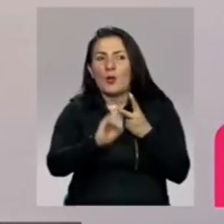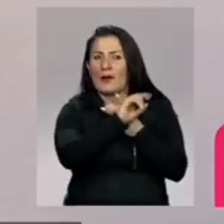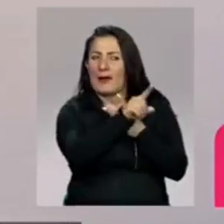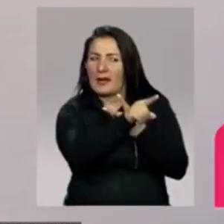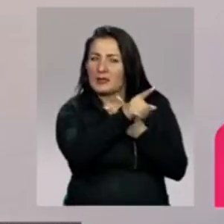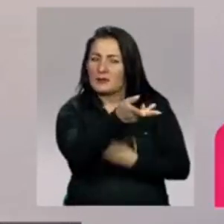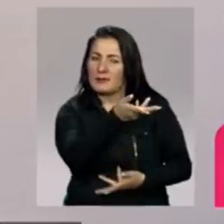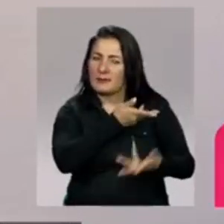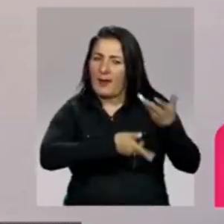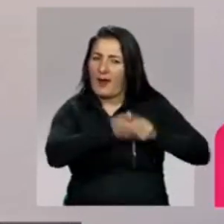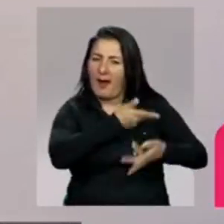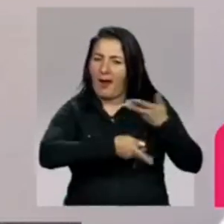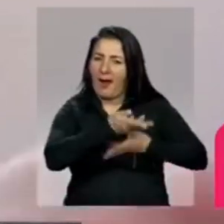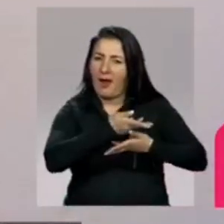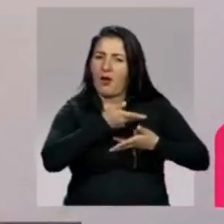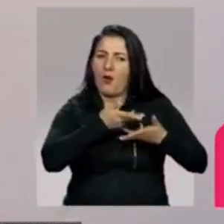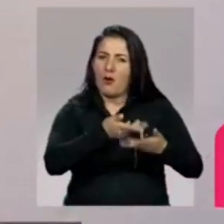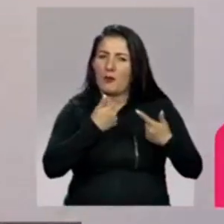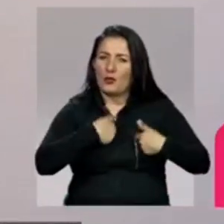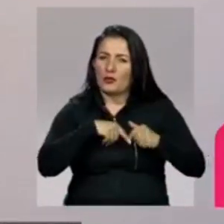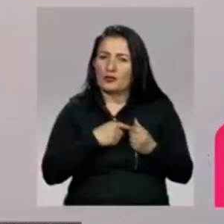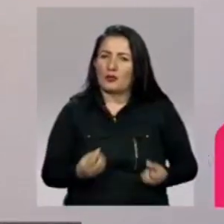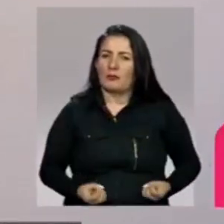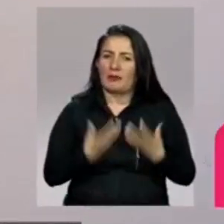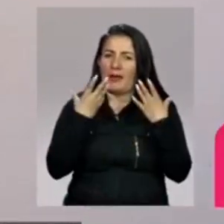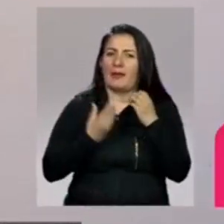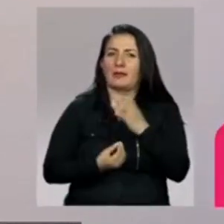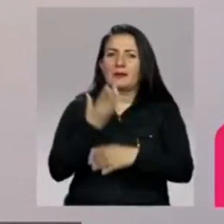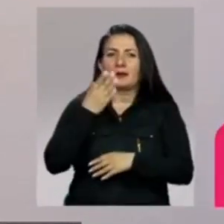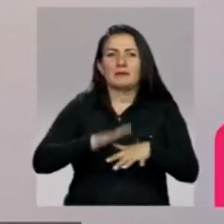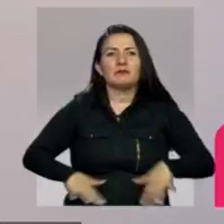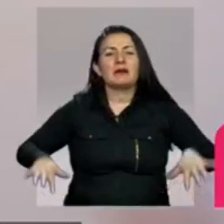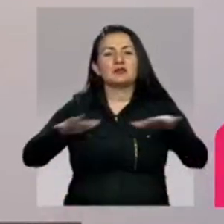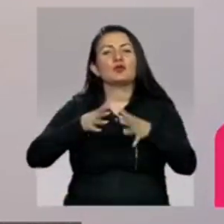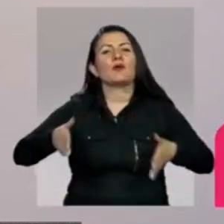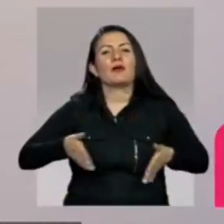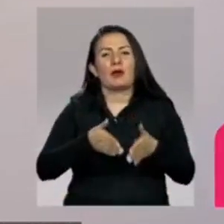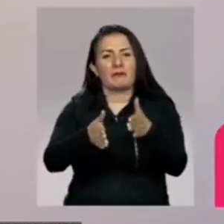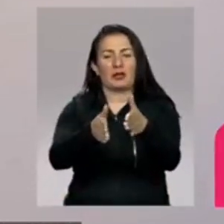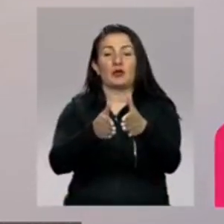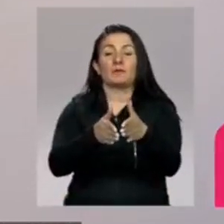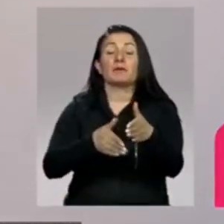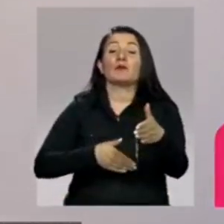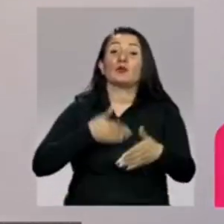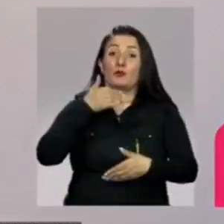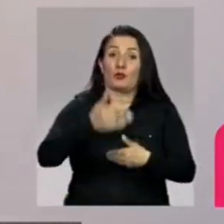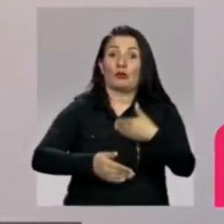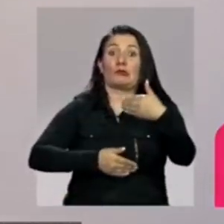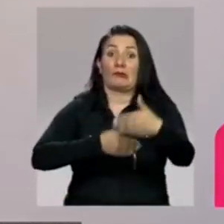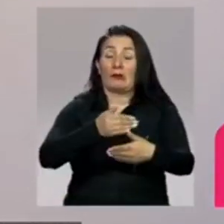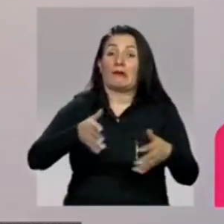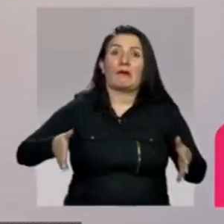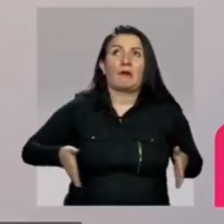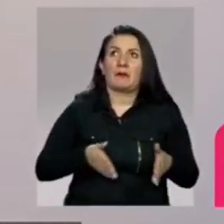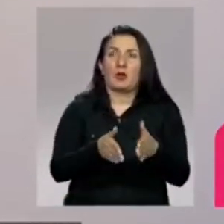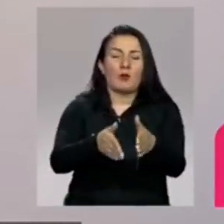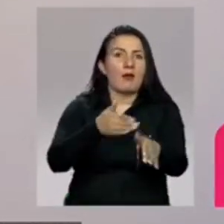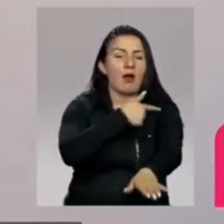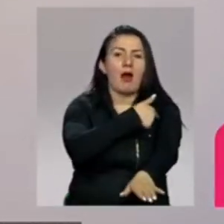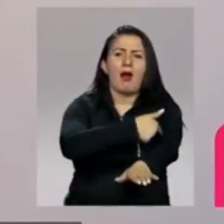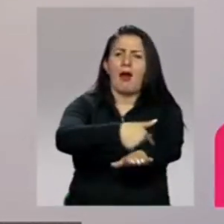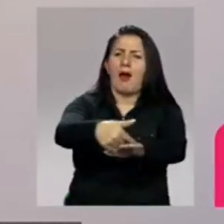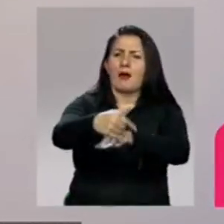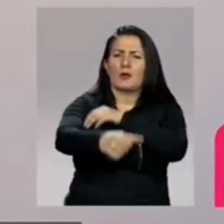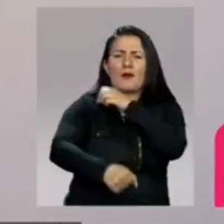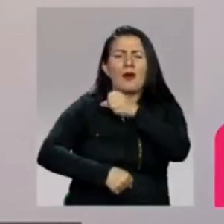van a permitir poder ir como generando ese espacio y ese camino. Y poco a poco, de nuevo, porque esto es un camino largo, en unos años